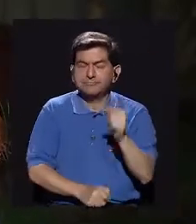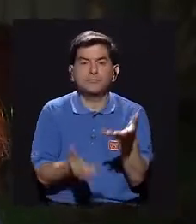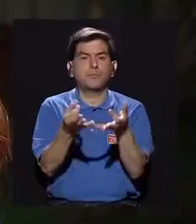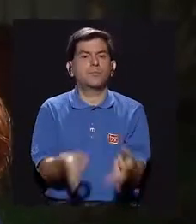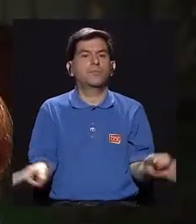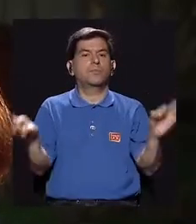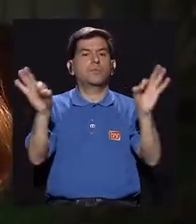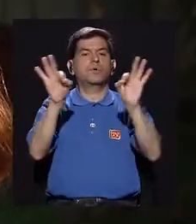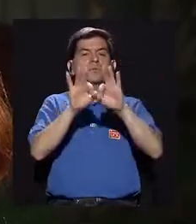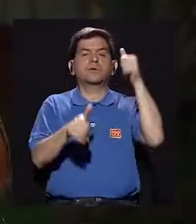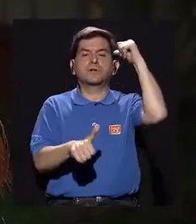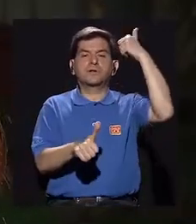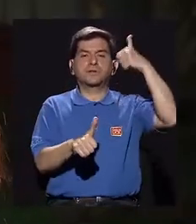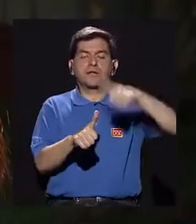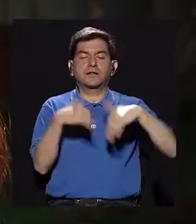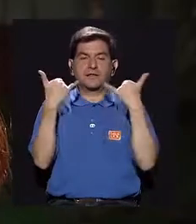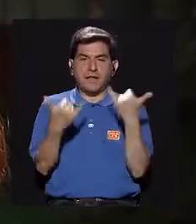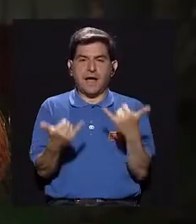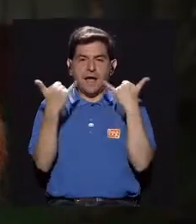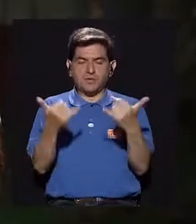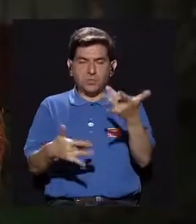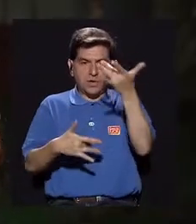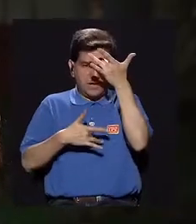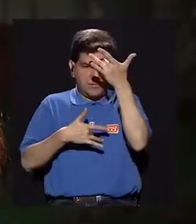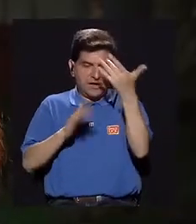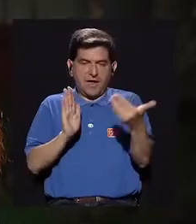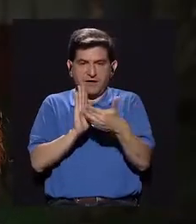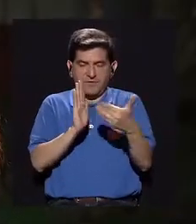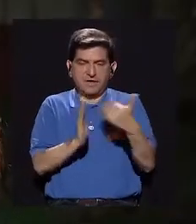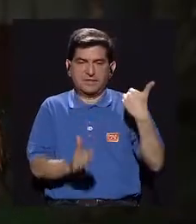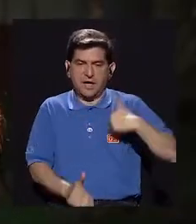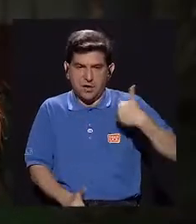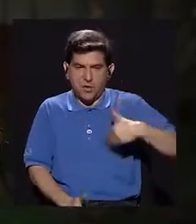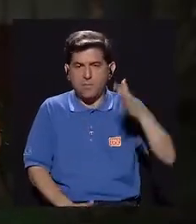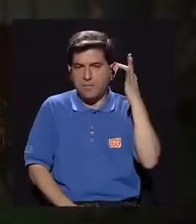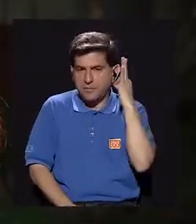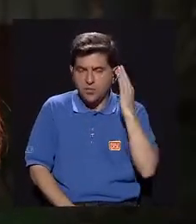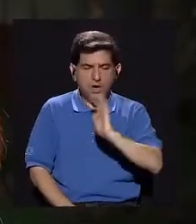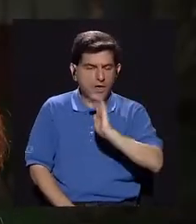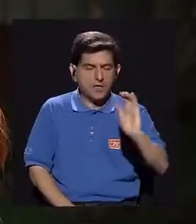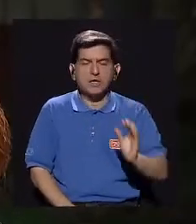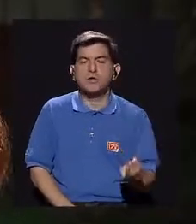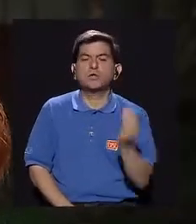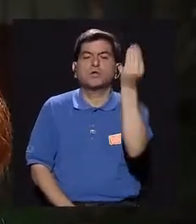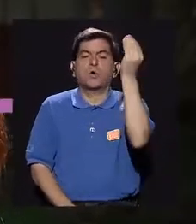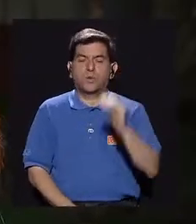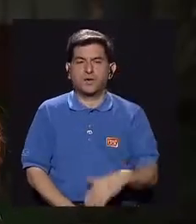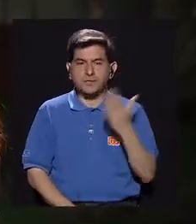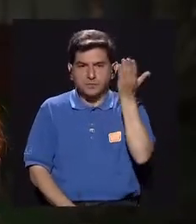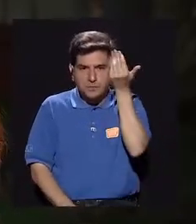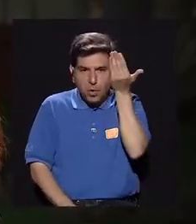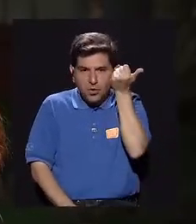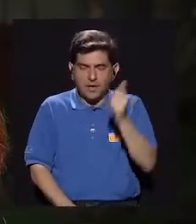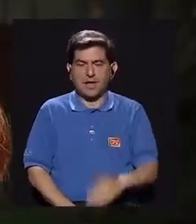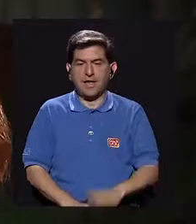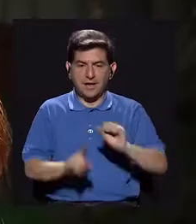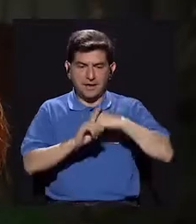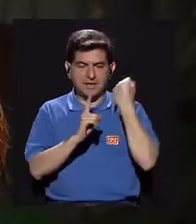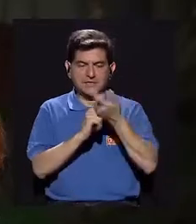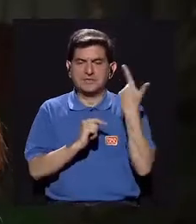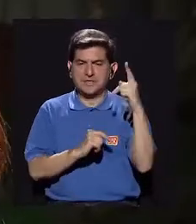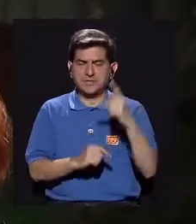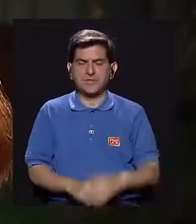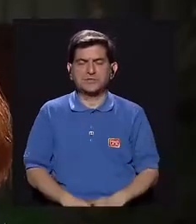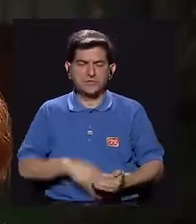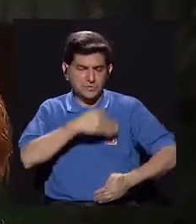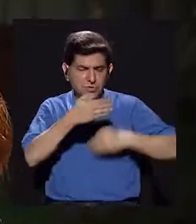Bueno, aquí es importante tomar algo en cuenta. Actualmente esta enfermedad afecta a hombres, a mujeres, a niños y adolescentes. ¿Por qué? Por los